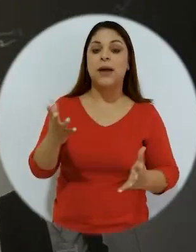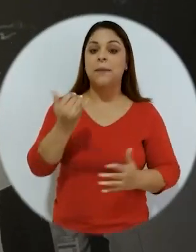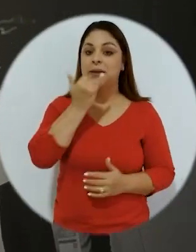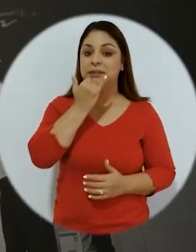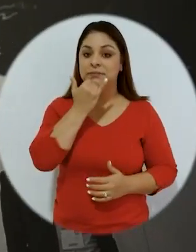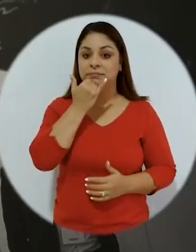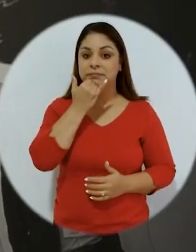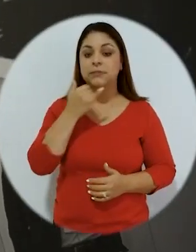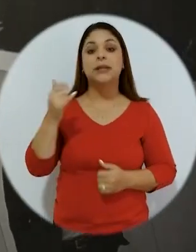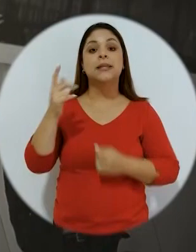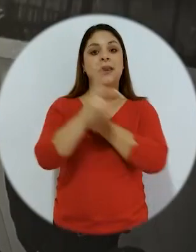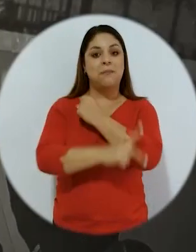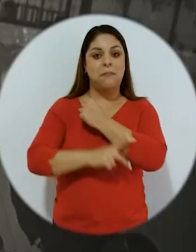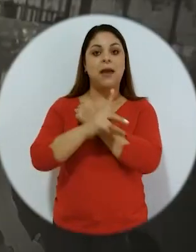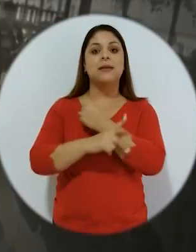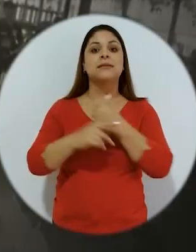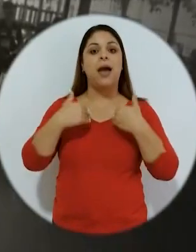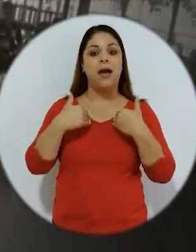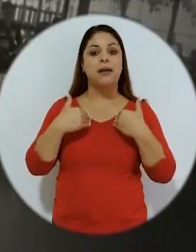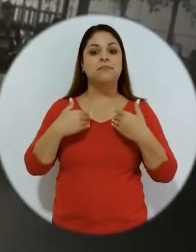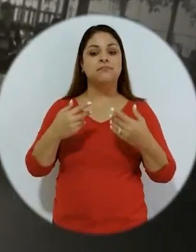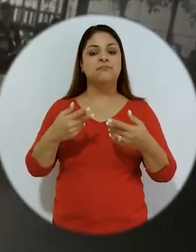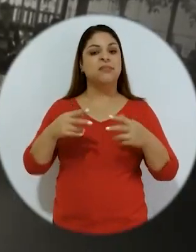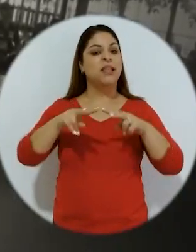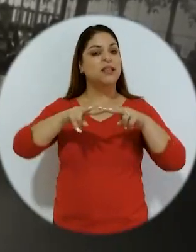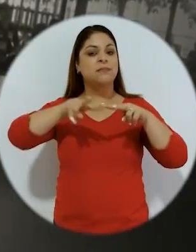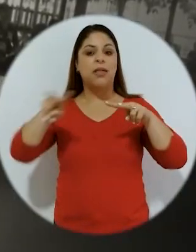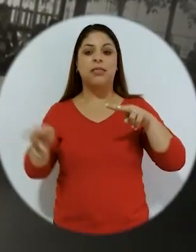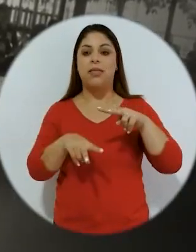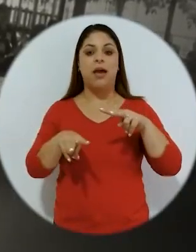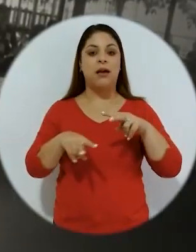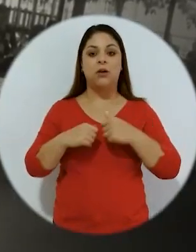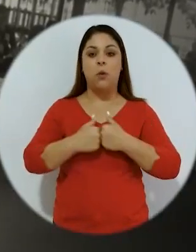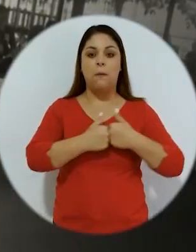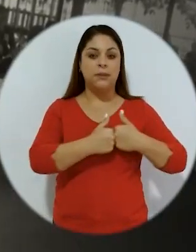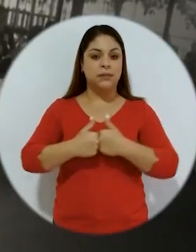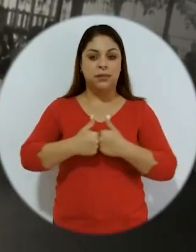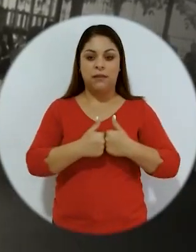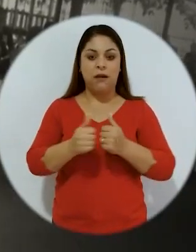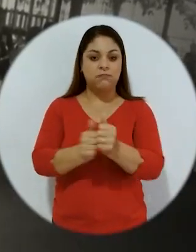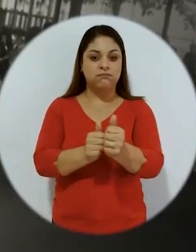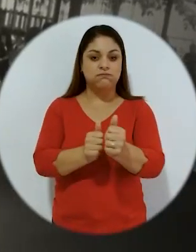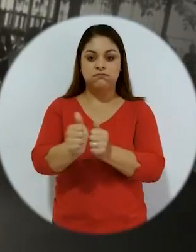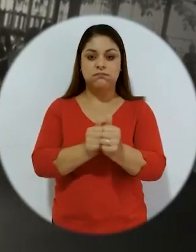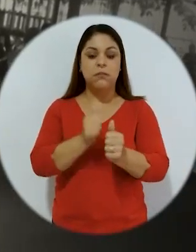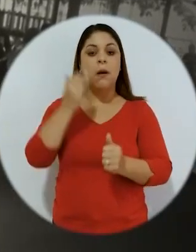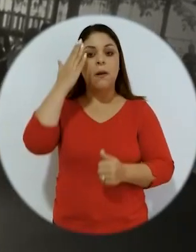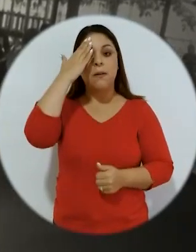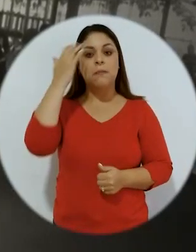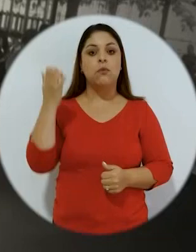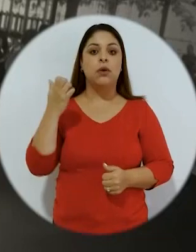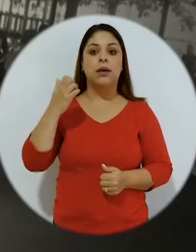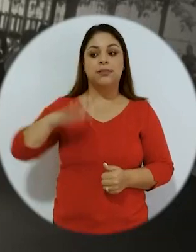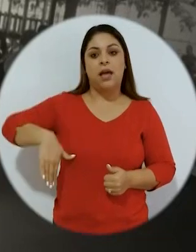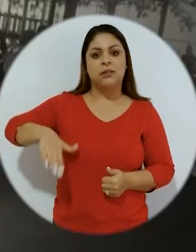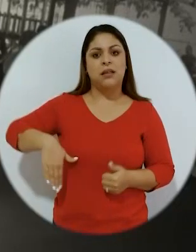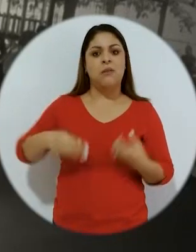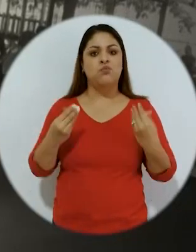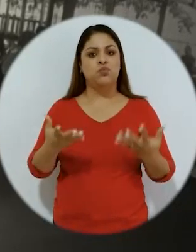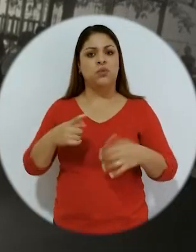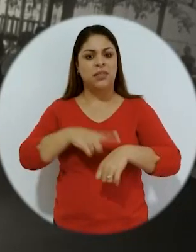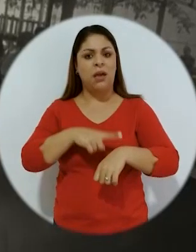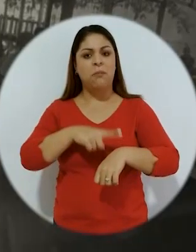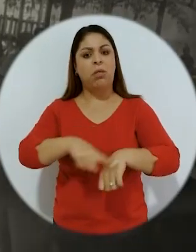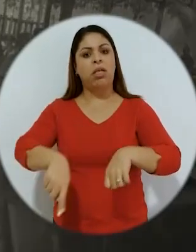desarrollo? Nos ponemos como país en una posición de desventaja competitiva con otros países porque tardamos